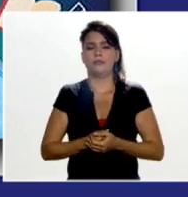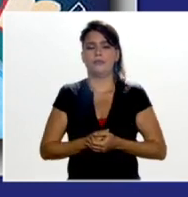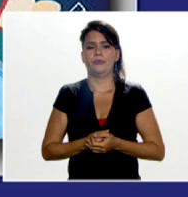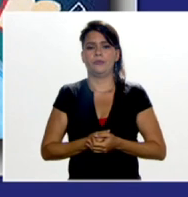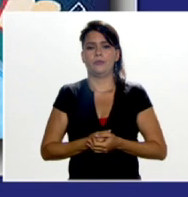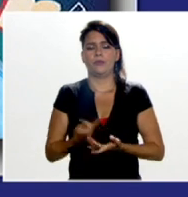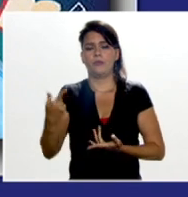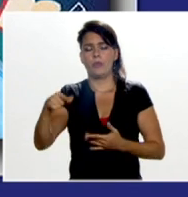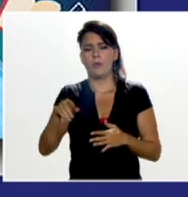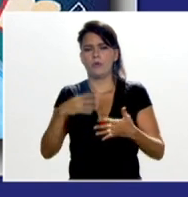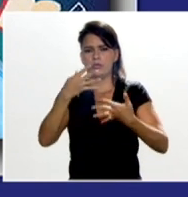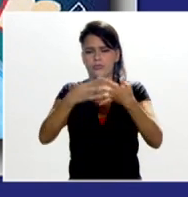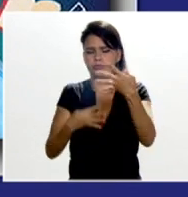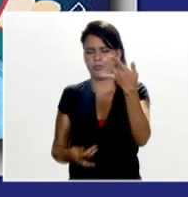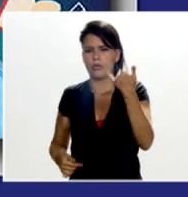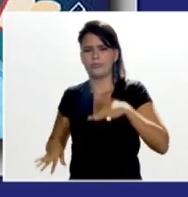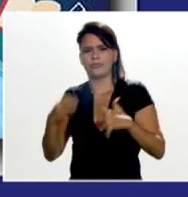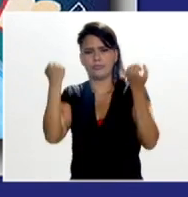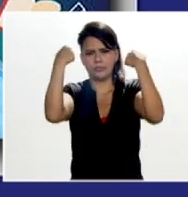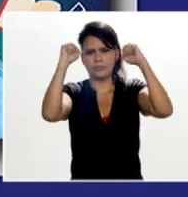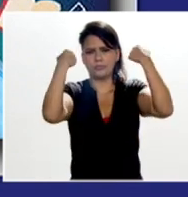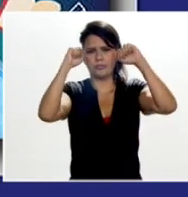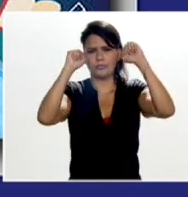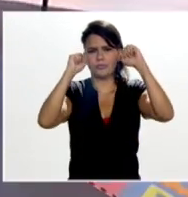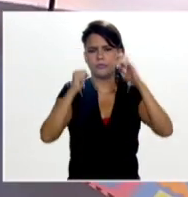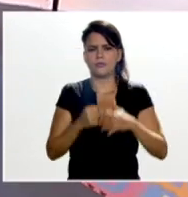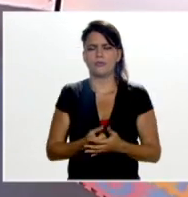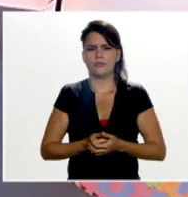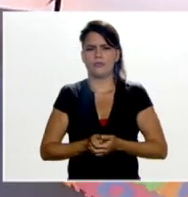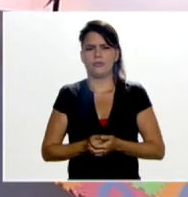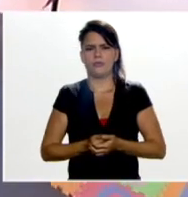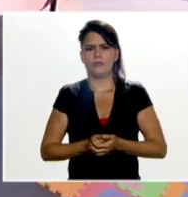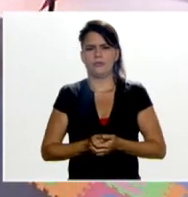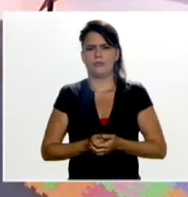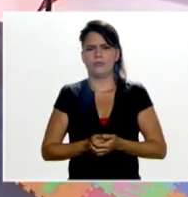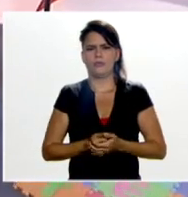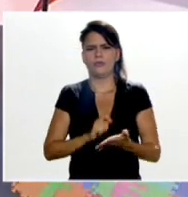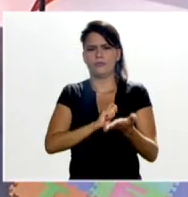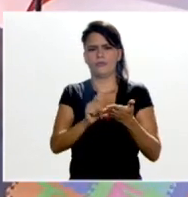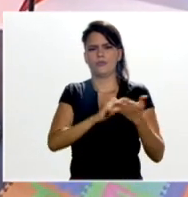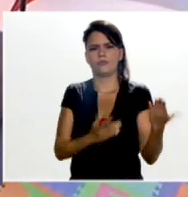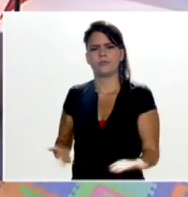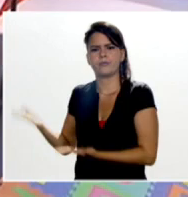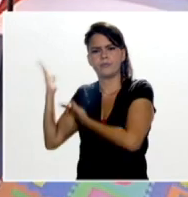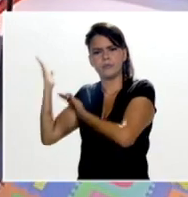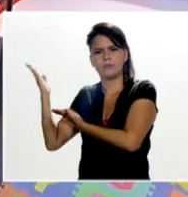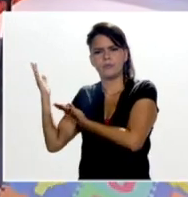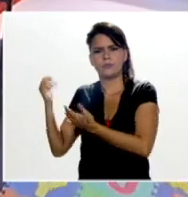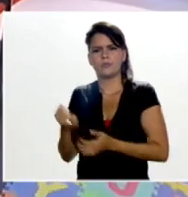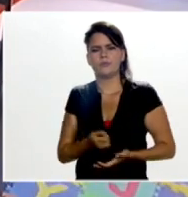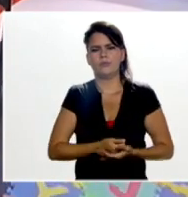Vamos a desarrollar este ejercicio en la pizarra acrílica